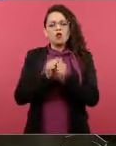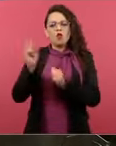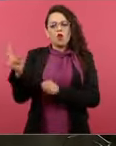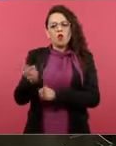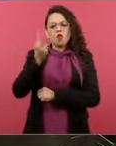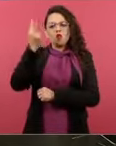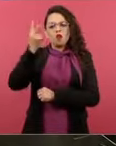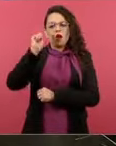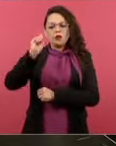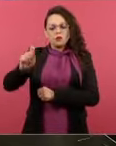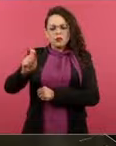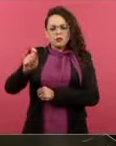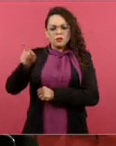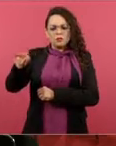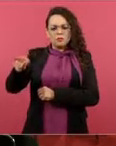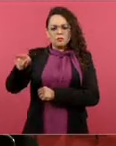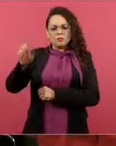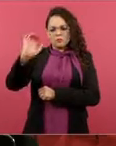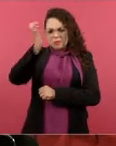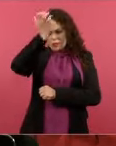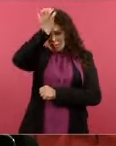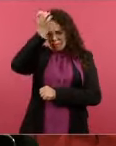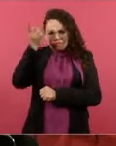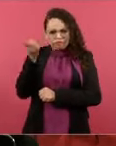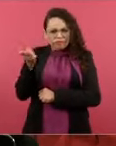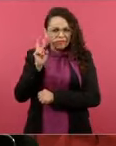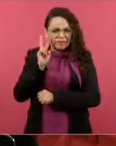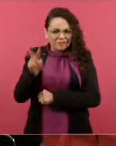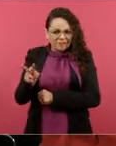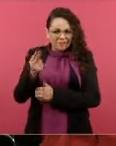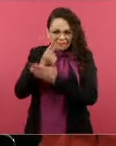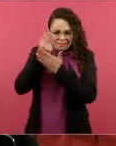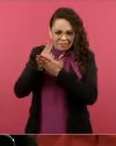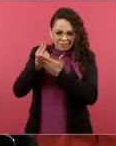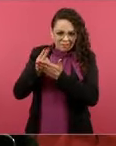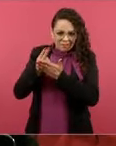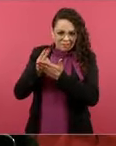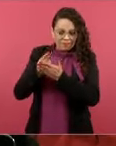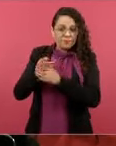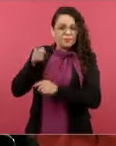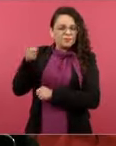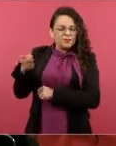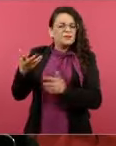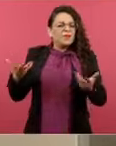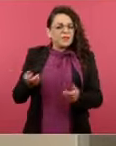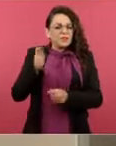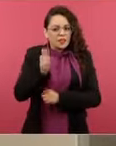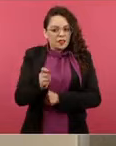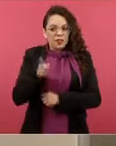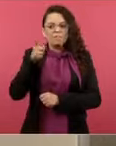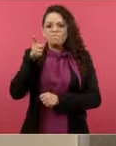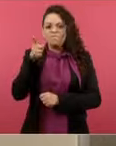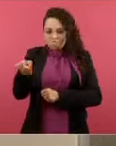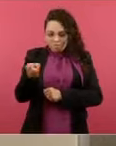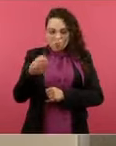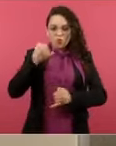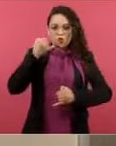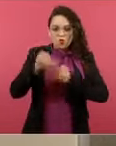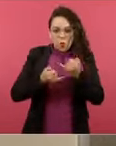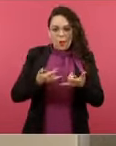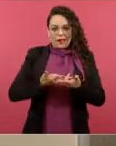Entonces traen en su mano unos instrumentos que son propios de los detectives. ¿A quién no le gustan las historias